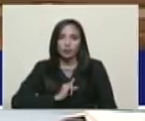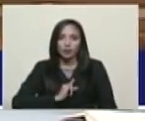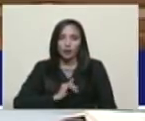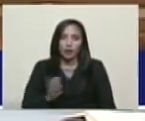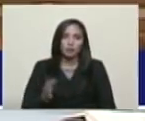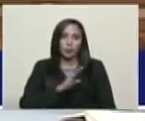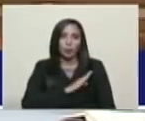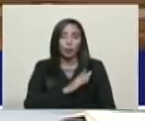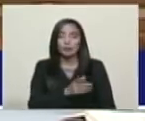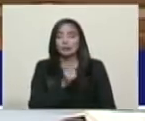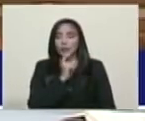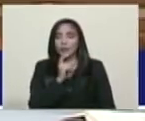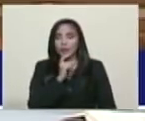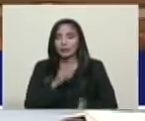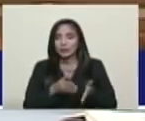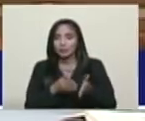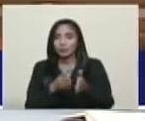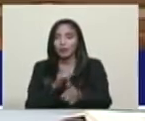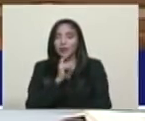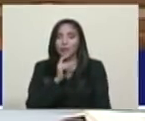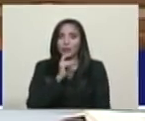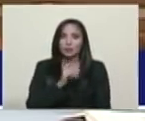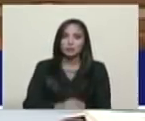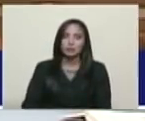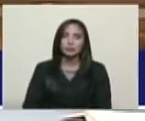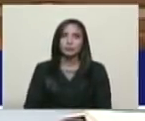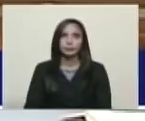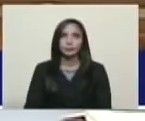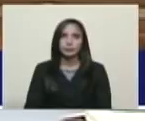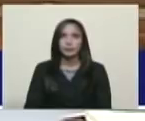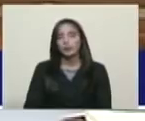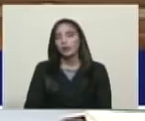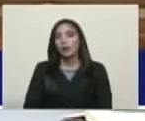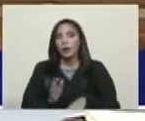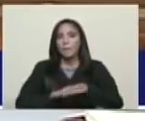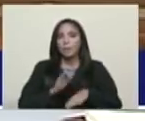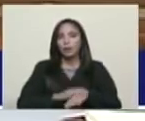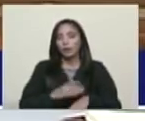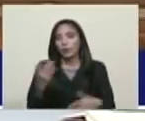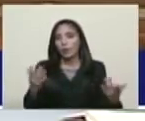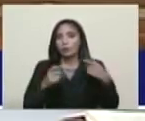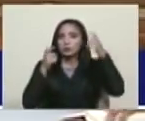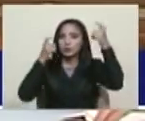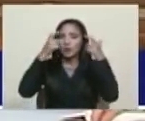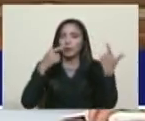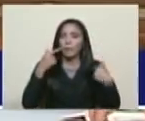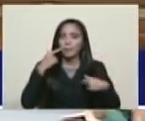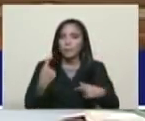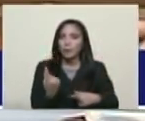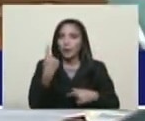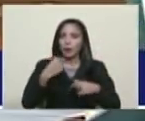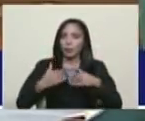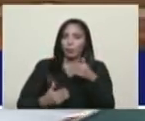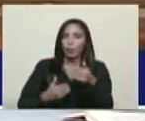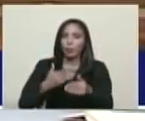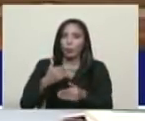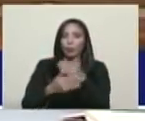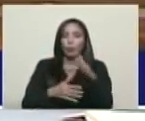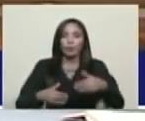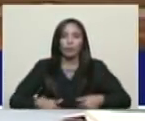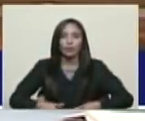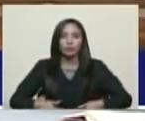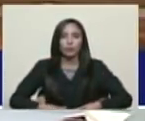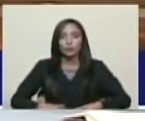camino difícil. Sobre todo porque los primeros esfuerzos que el comandante Chávez dio con mucha